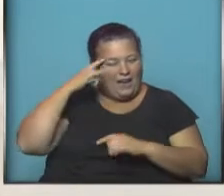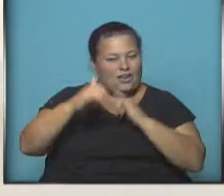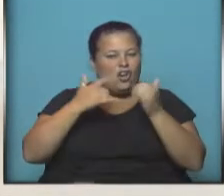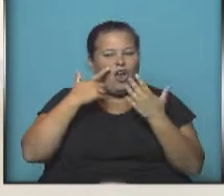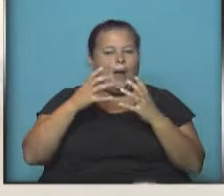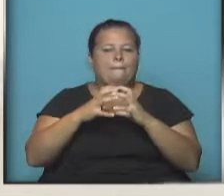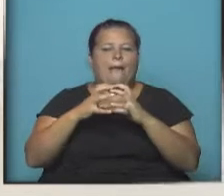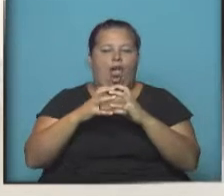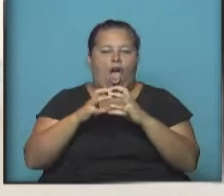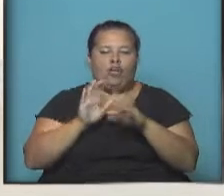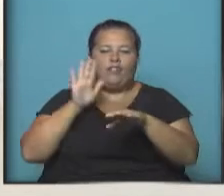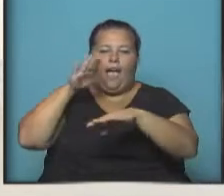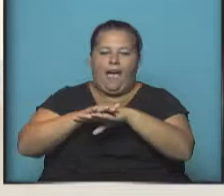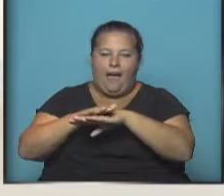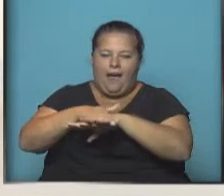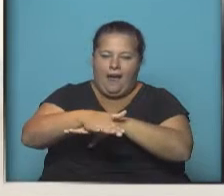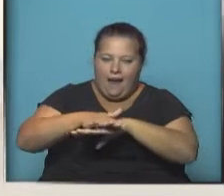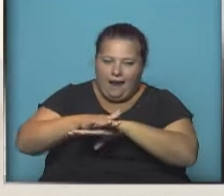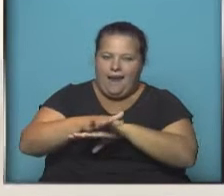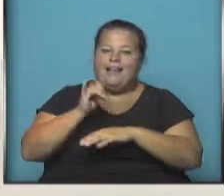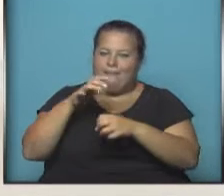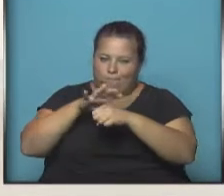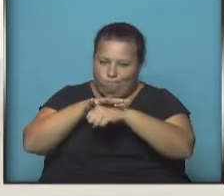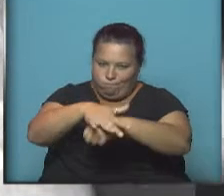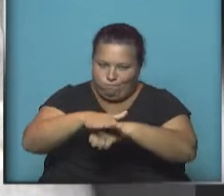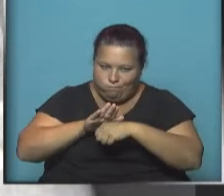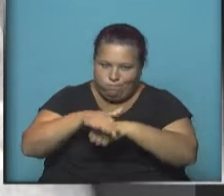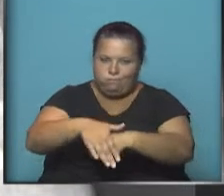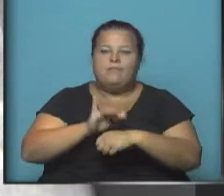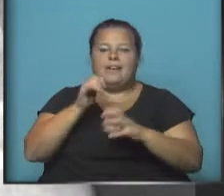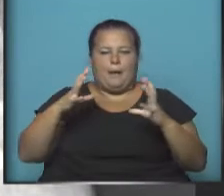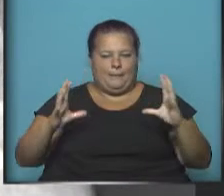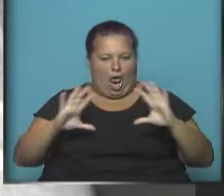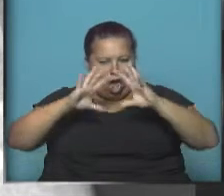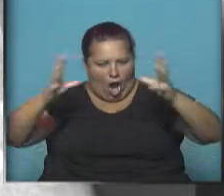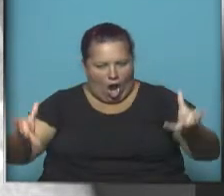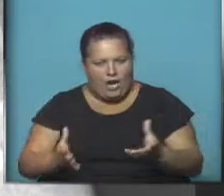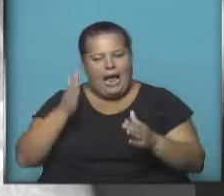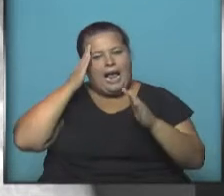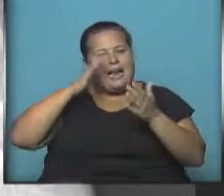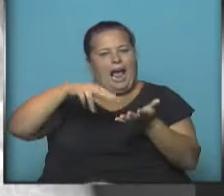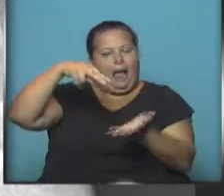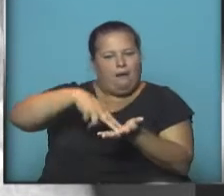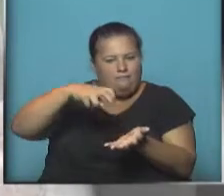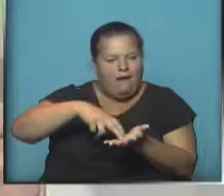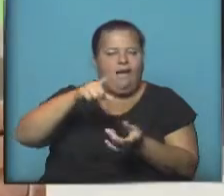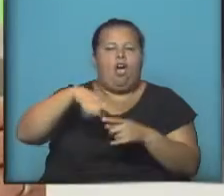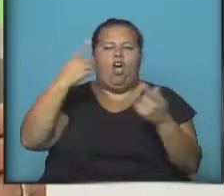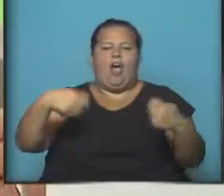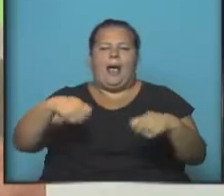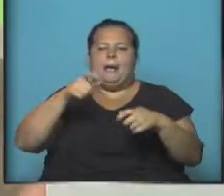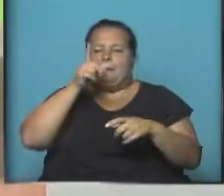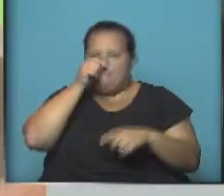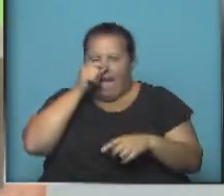famosas pelotas donde uno se puede... Exacto, existen semiesferas, ¿no? Existen camas elásticas, otras tablas de madera con